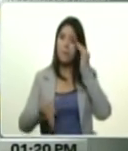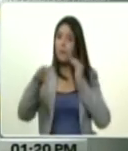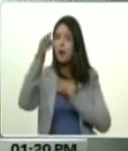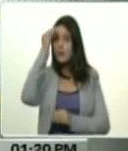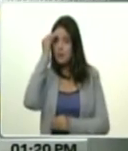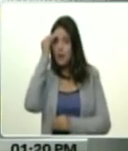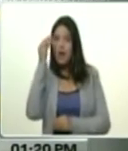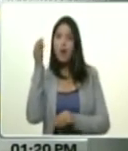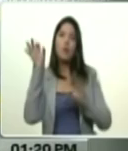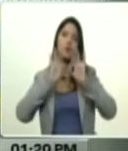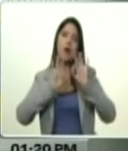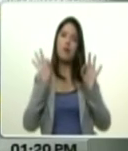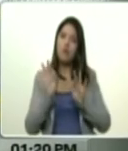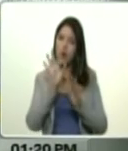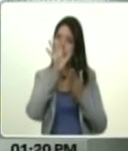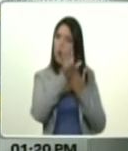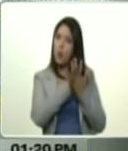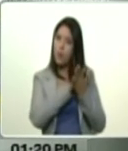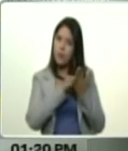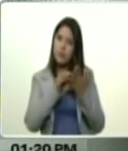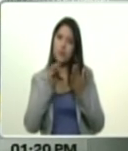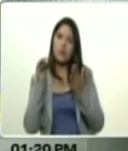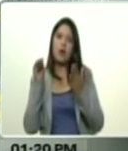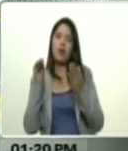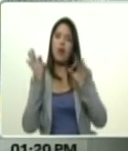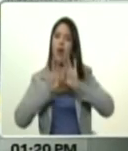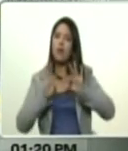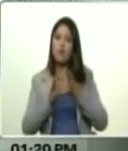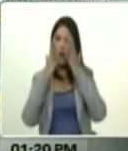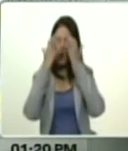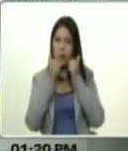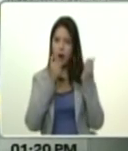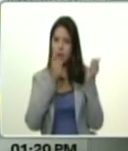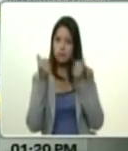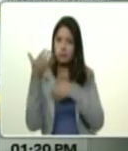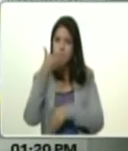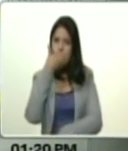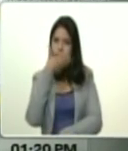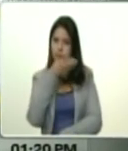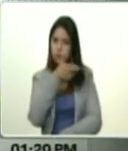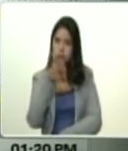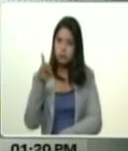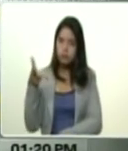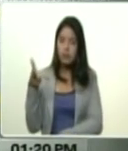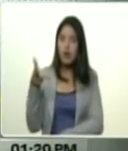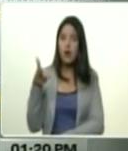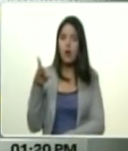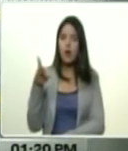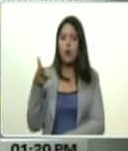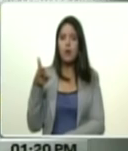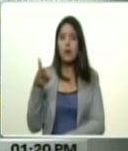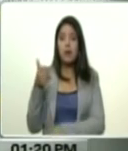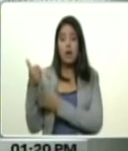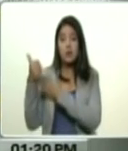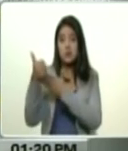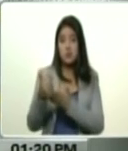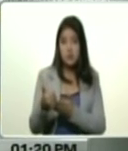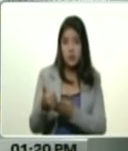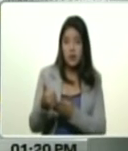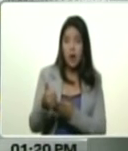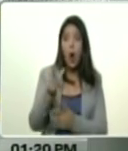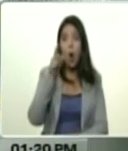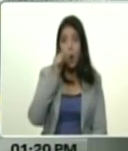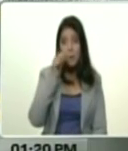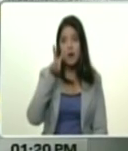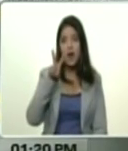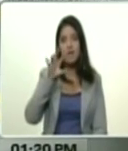jerga copiada, imitada del estilo paramilitar colombiano, el gatillero, que es no más que un sicario cooperador, a Víctor Manuel